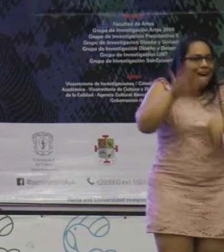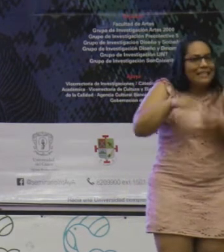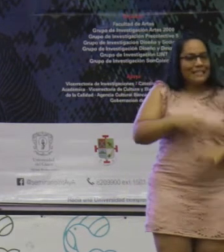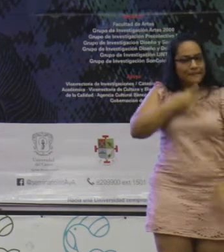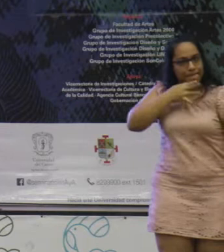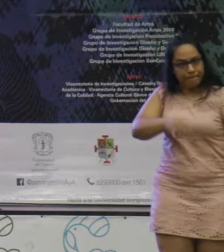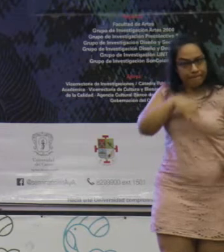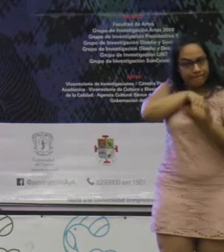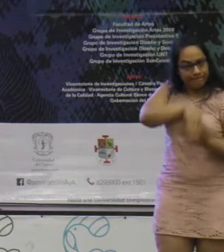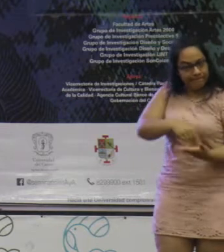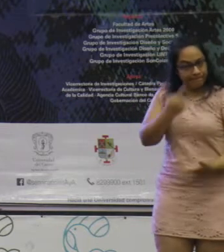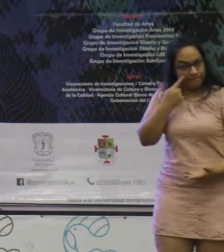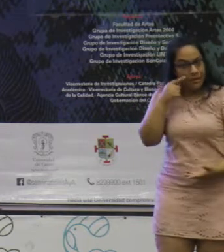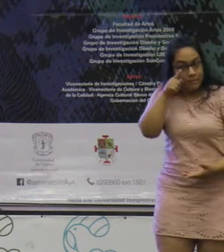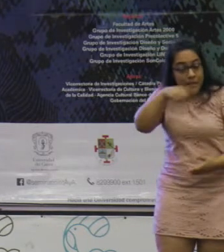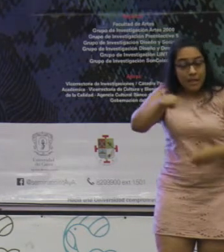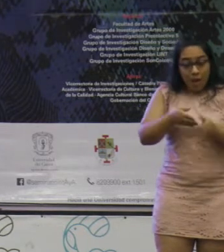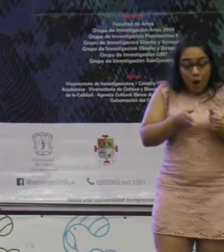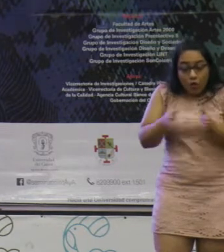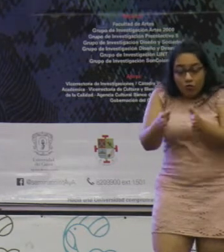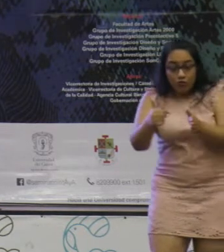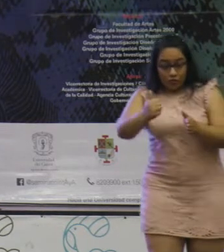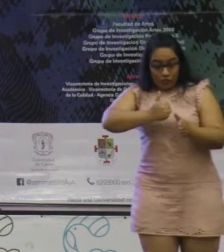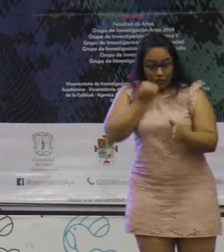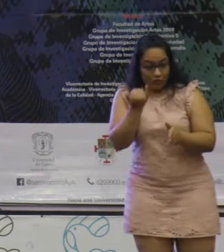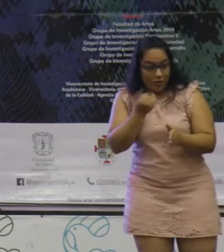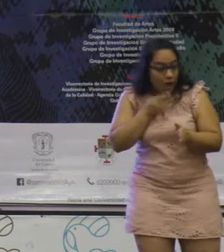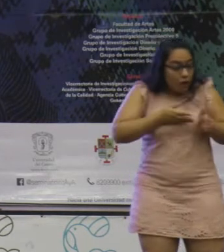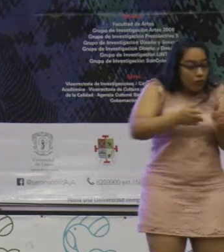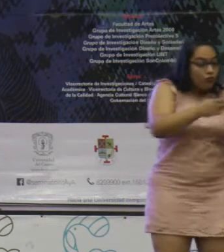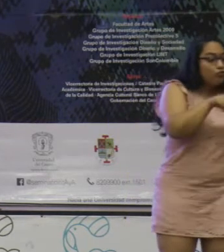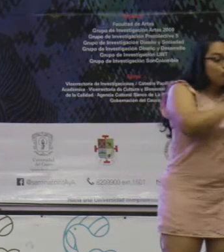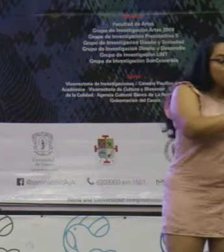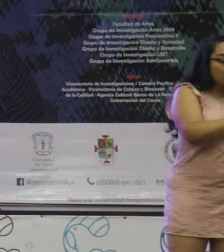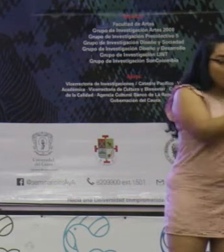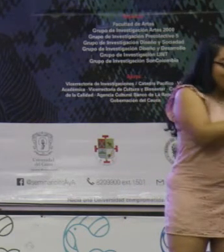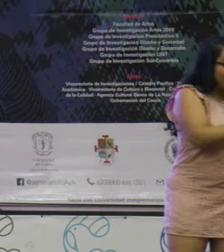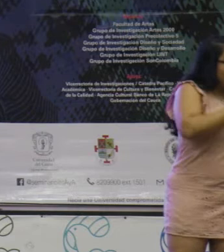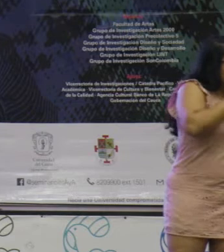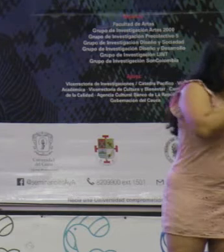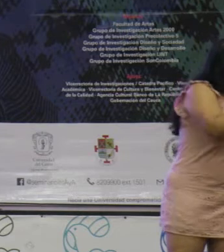y decirles no, sencillamente es que sus caminos no nos sirven, lo siento, ¿los